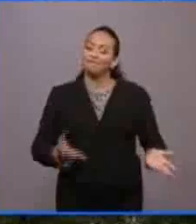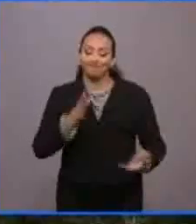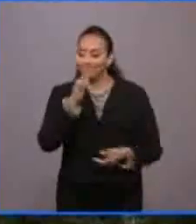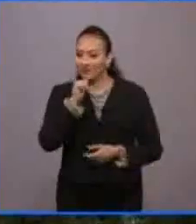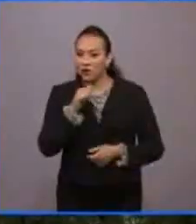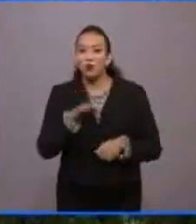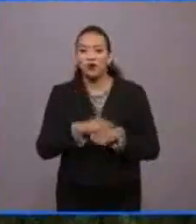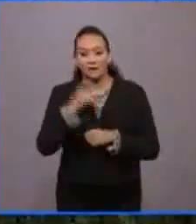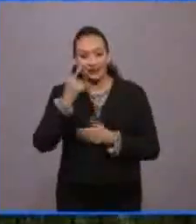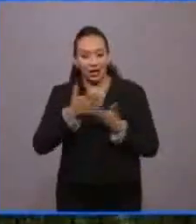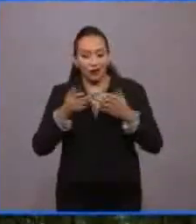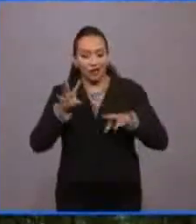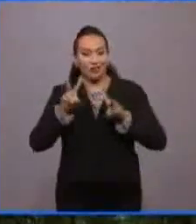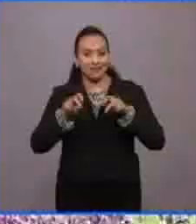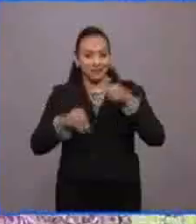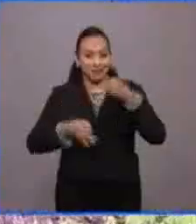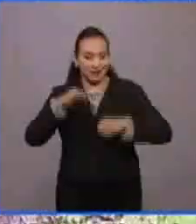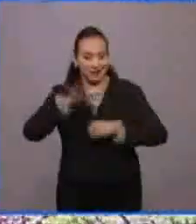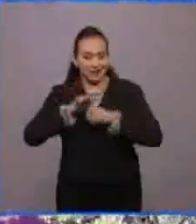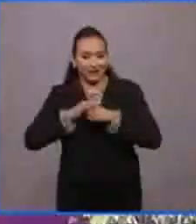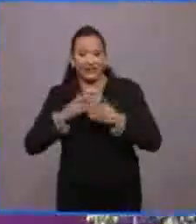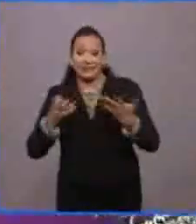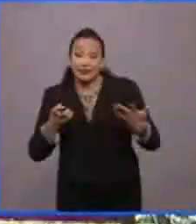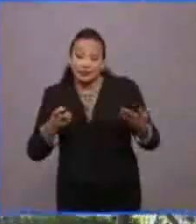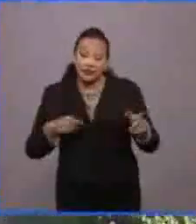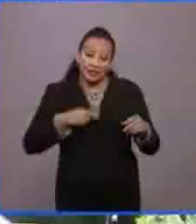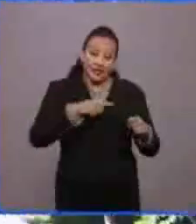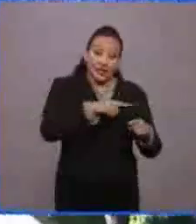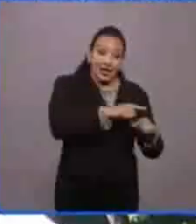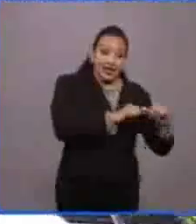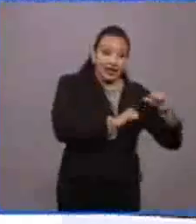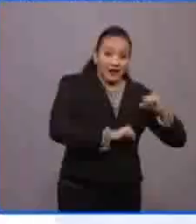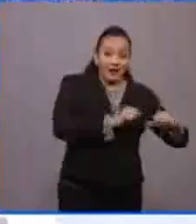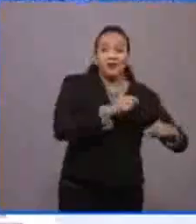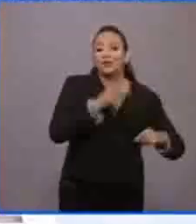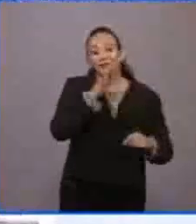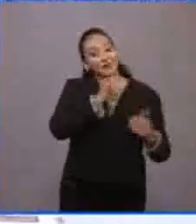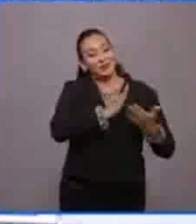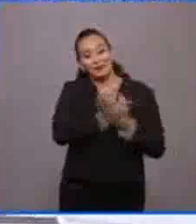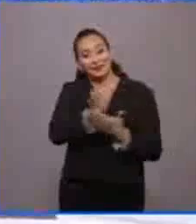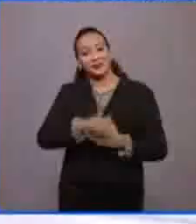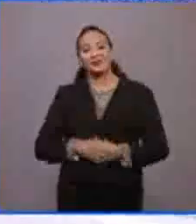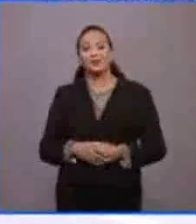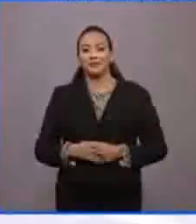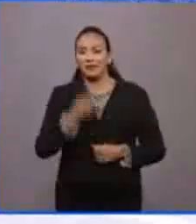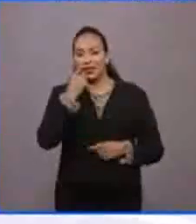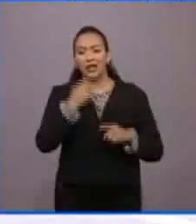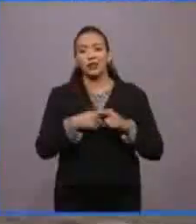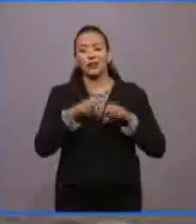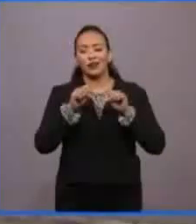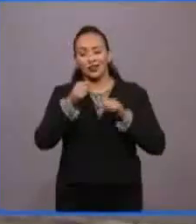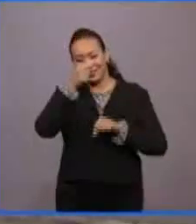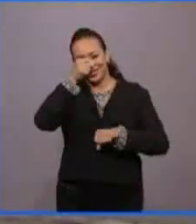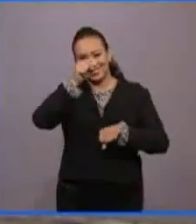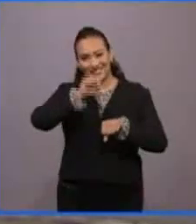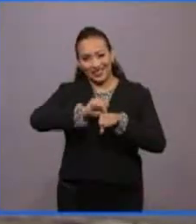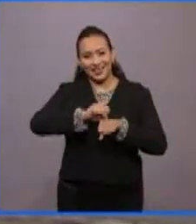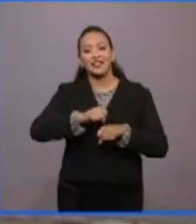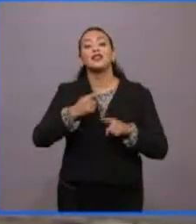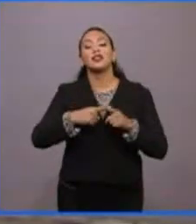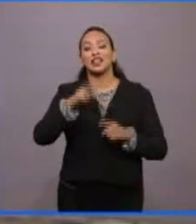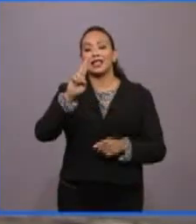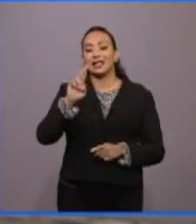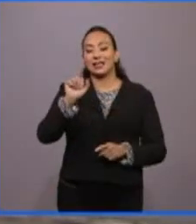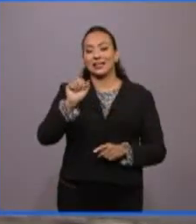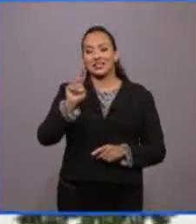materia electoral no procede la suspensión de los trabajos de las autoridades señaladas. Así lo aseguró el secretario de Estudio y Cuenta,